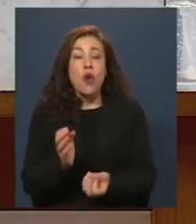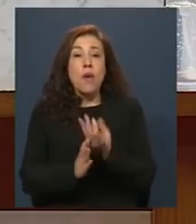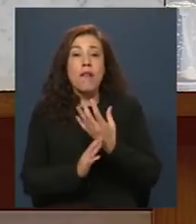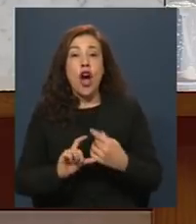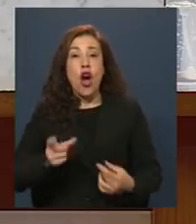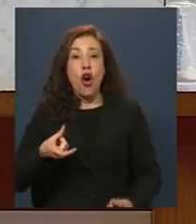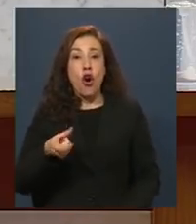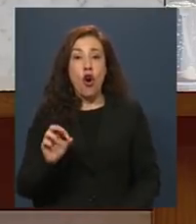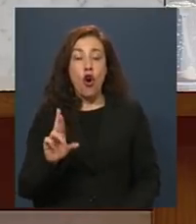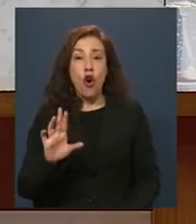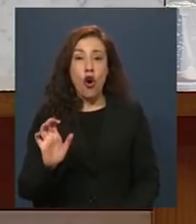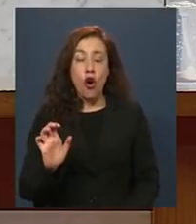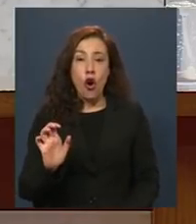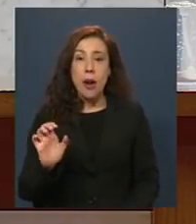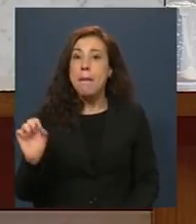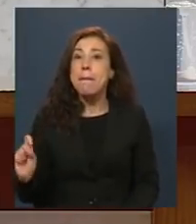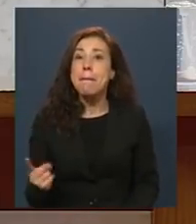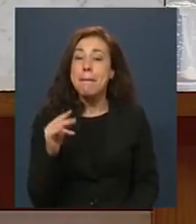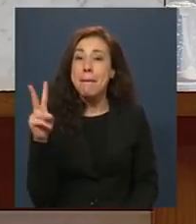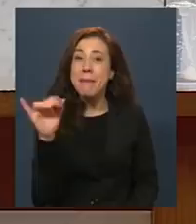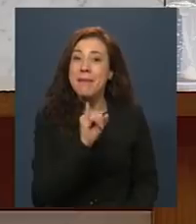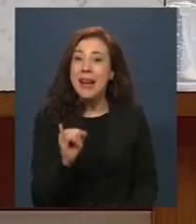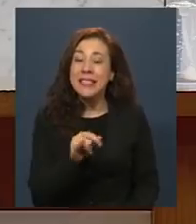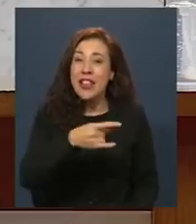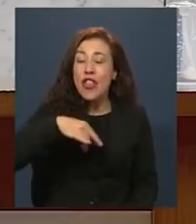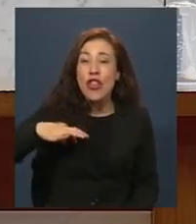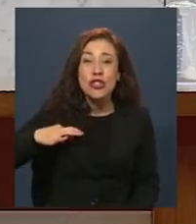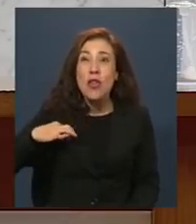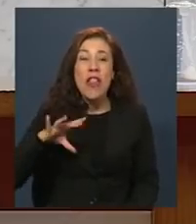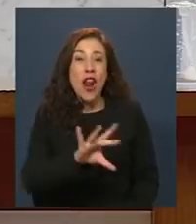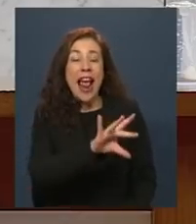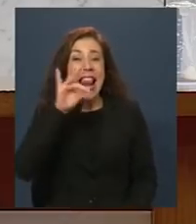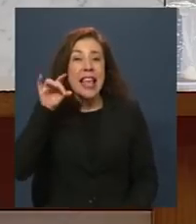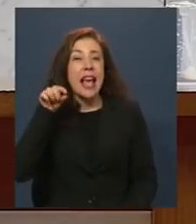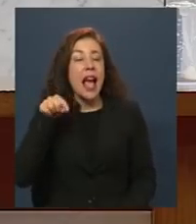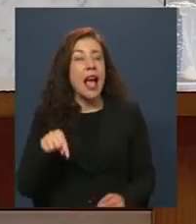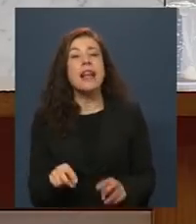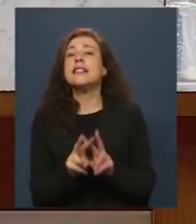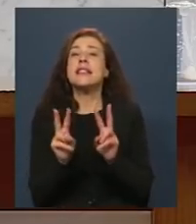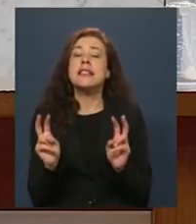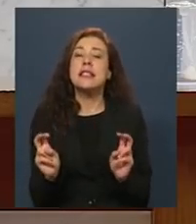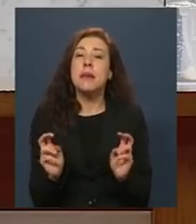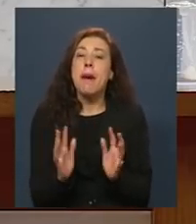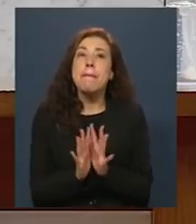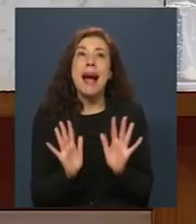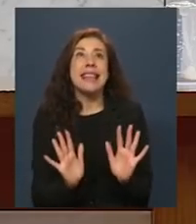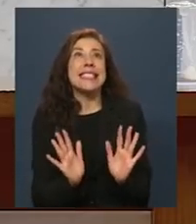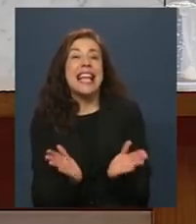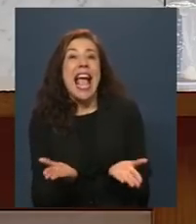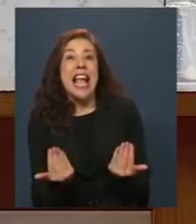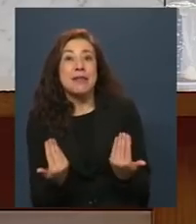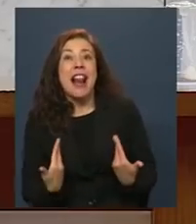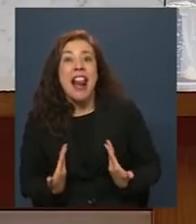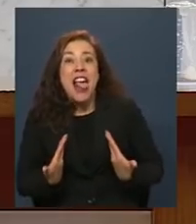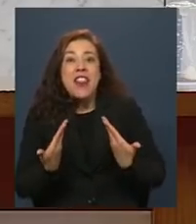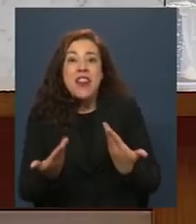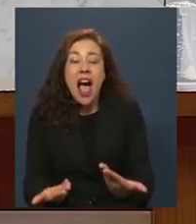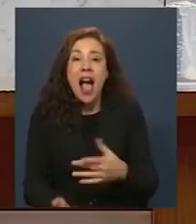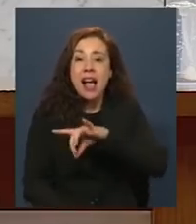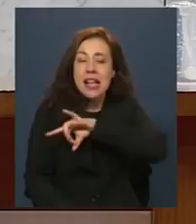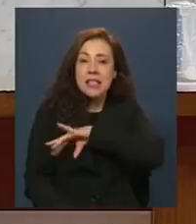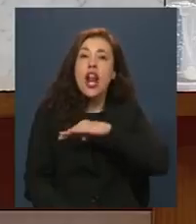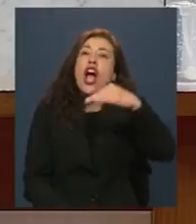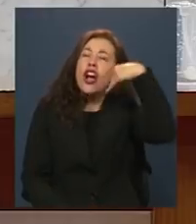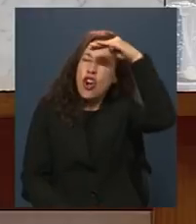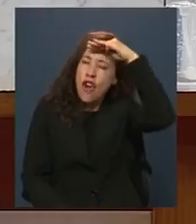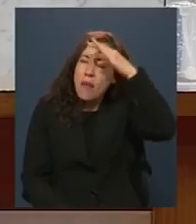y gobernadores por primera vez por la ciudadanía es uno de los que más esperanza entrega a Chile.